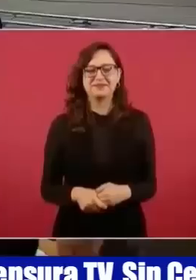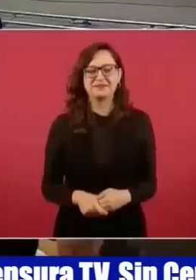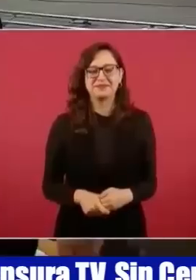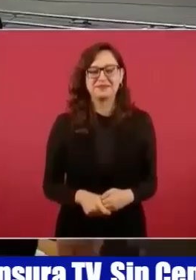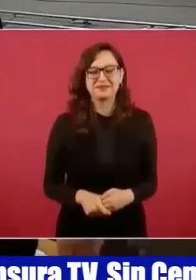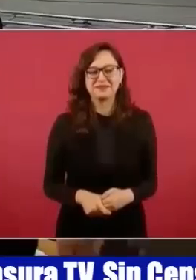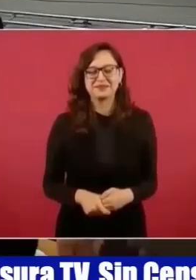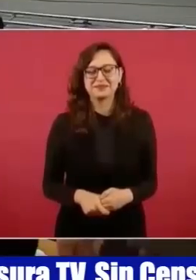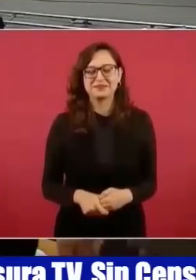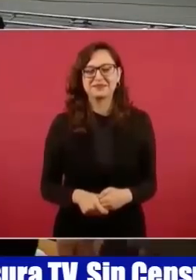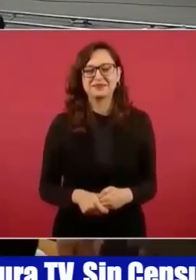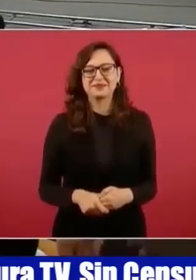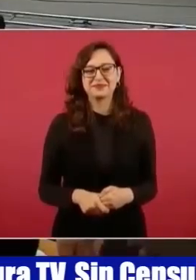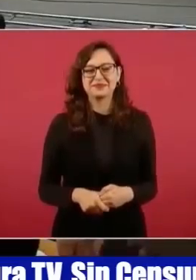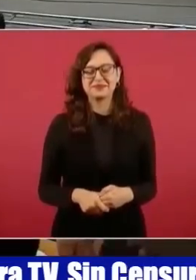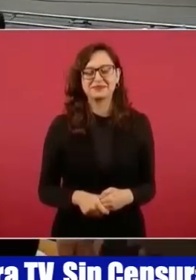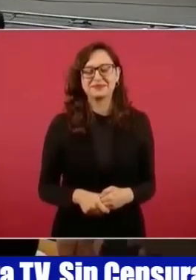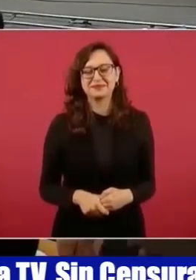Sí.